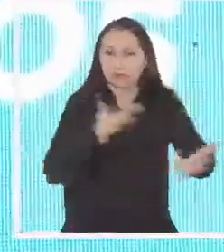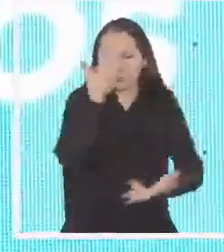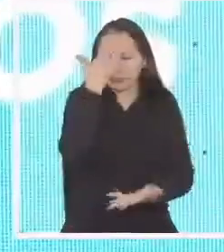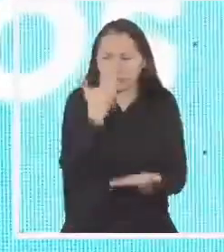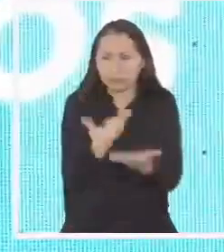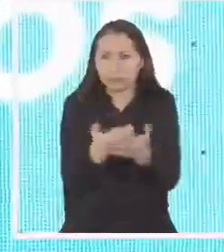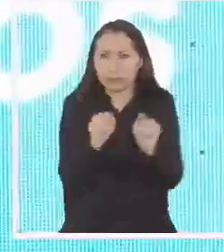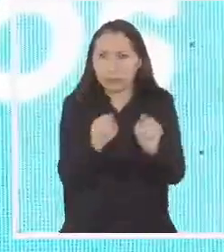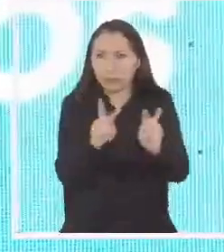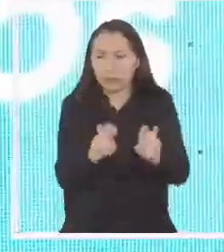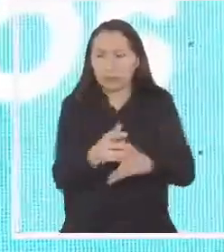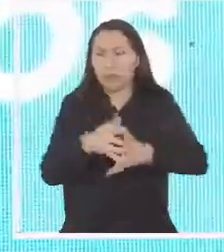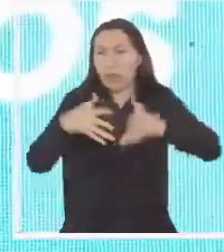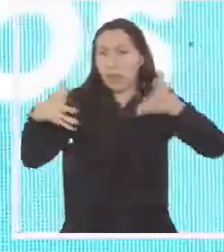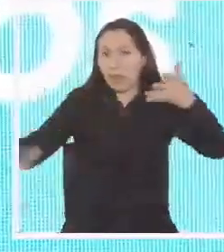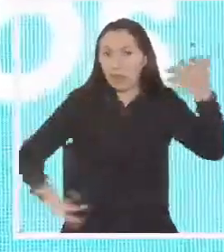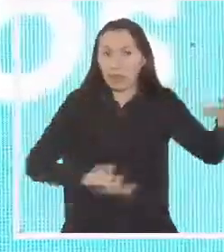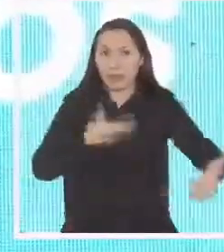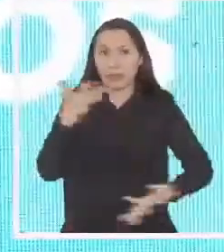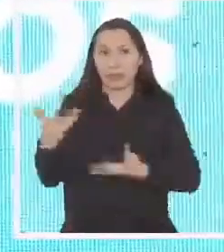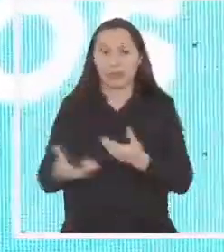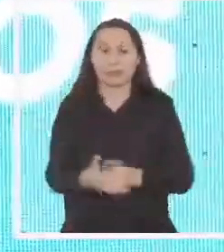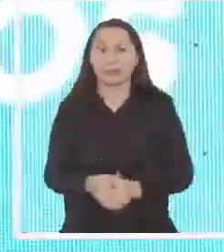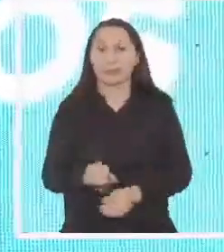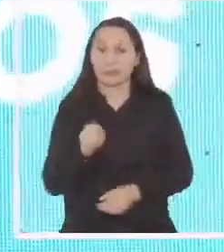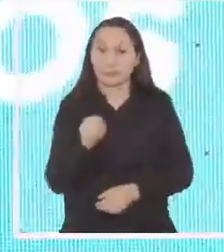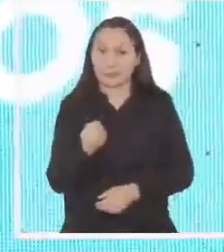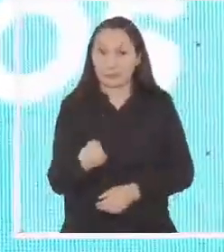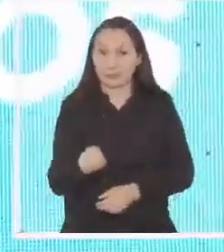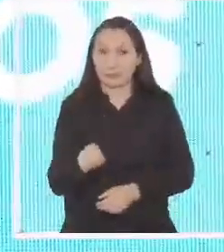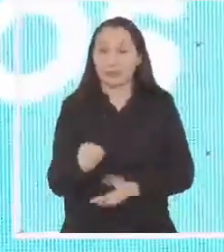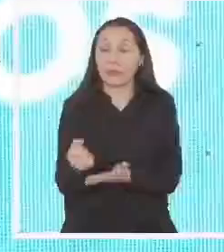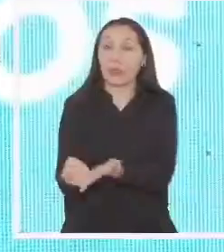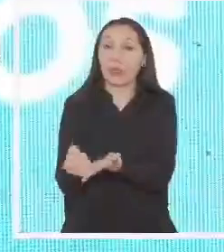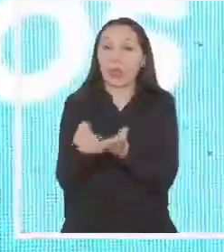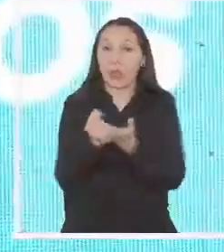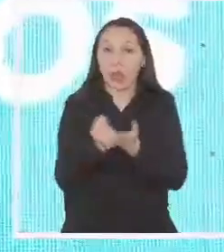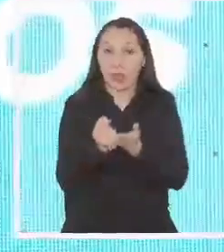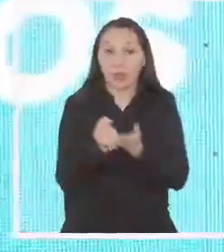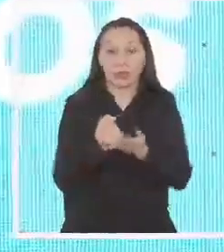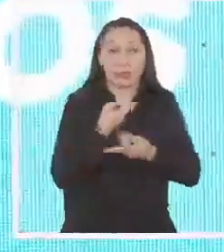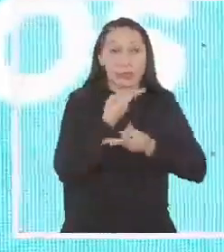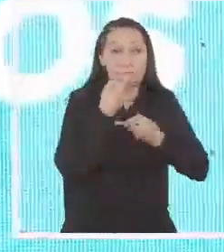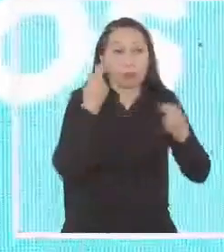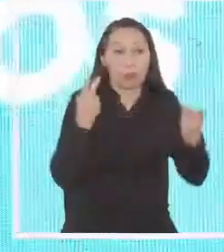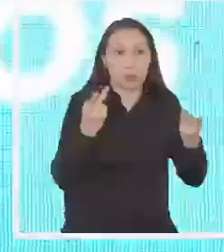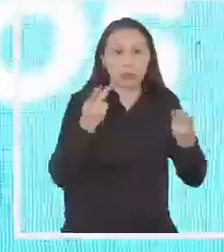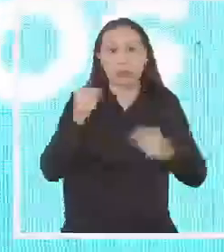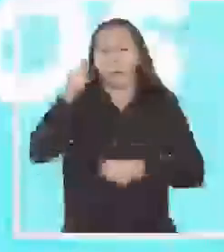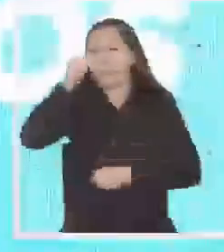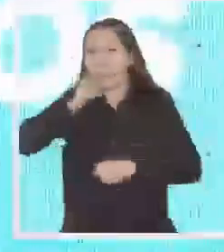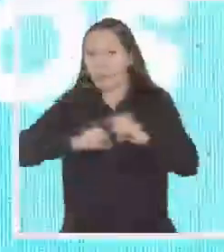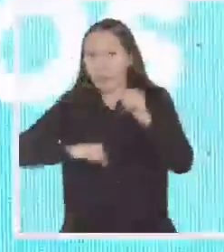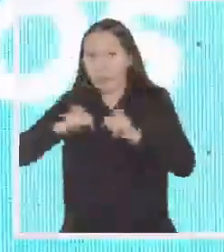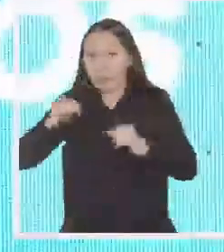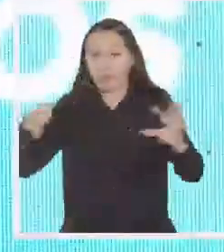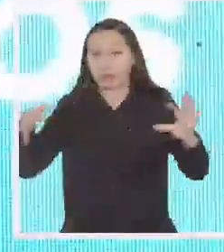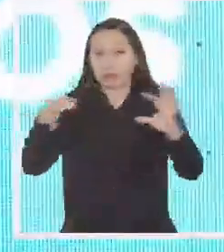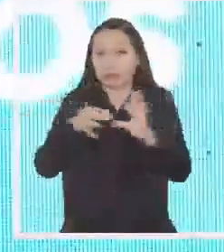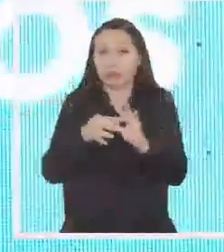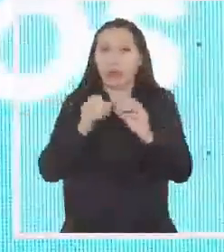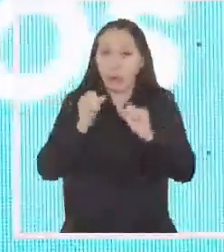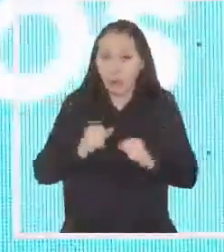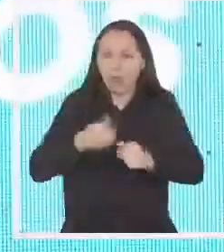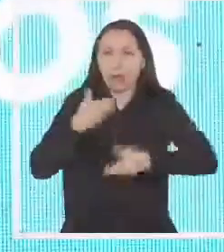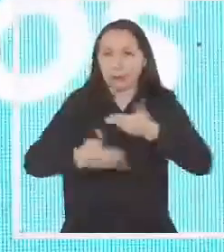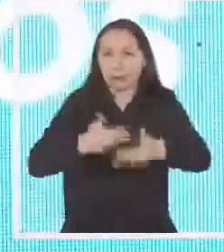esas magnitudes. Y ahí, sin lugar a dudas, la colaboración público-privada que hemos tenido para poder